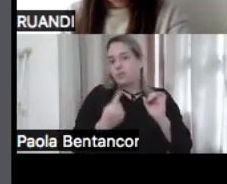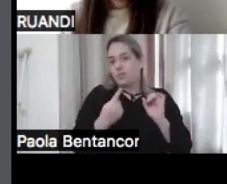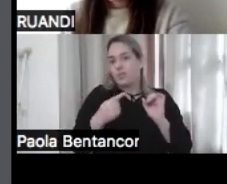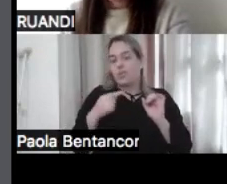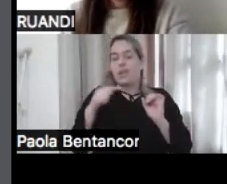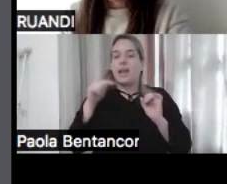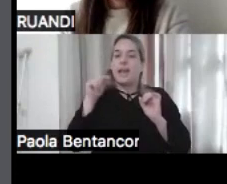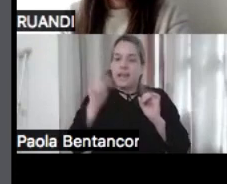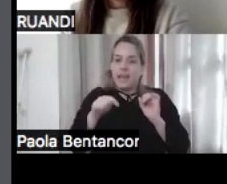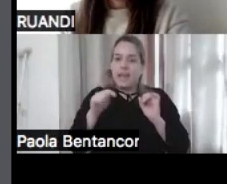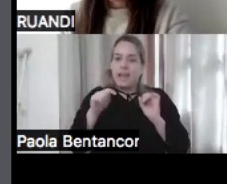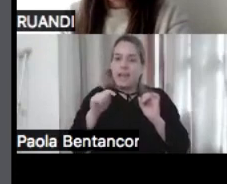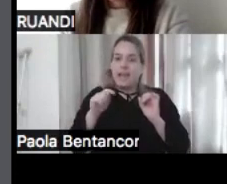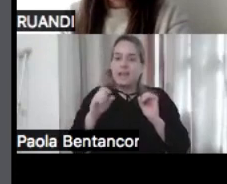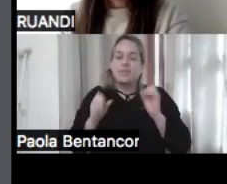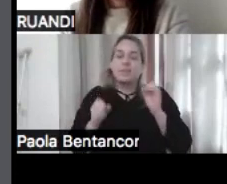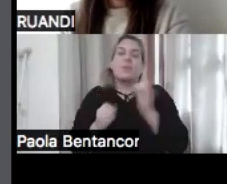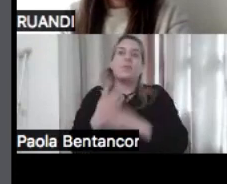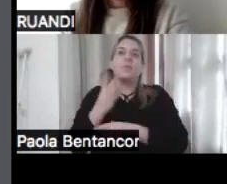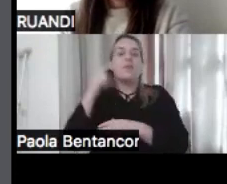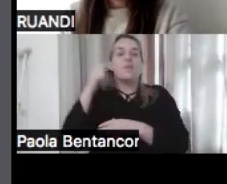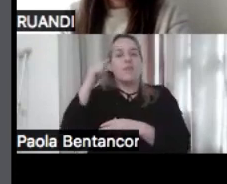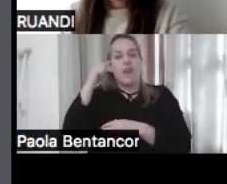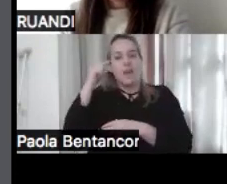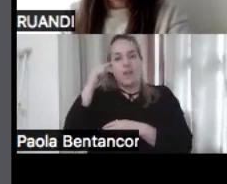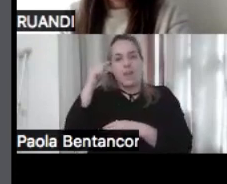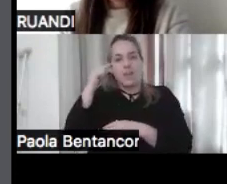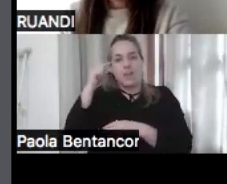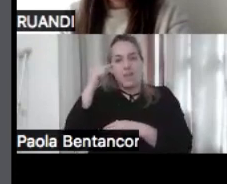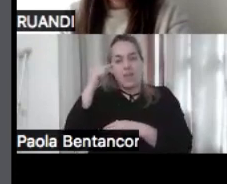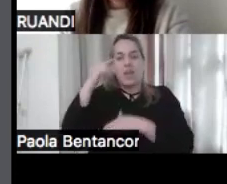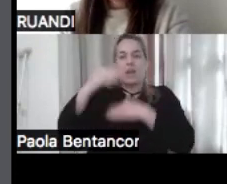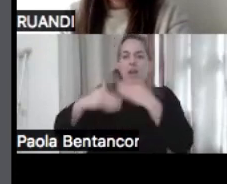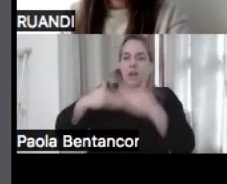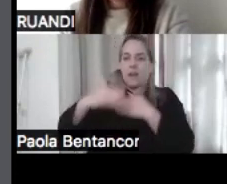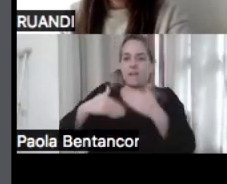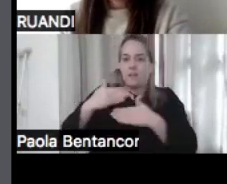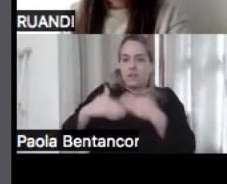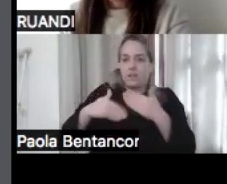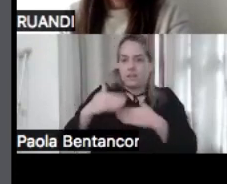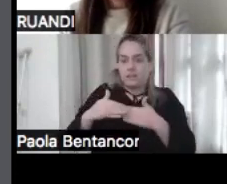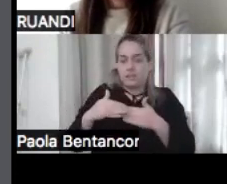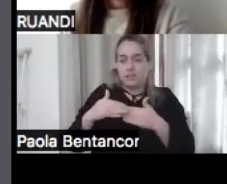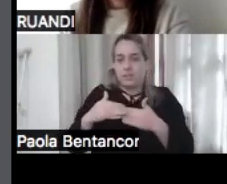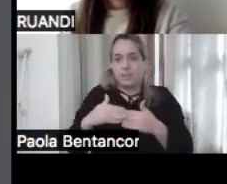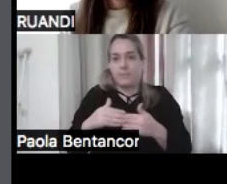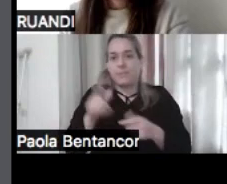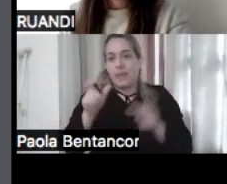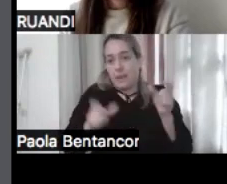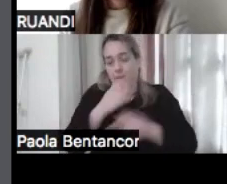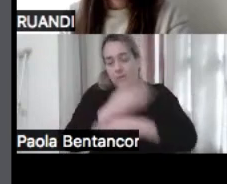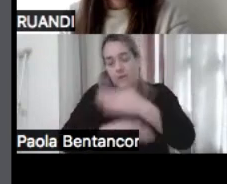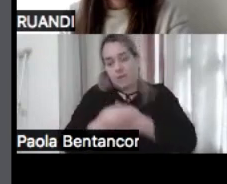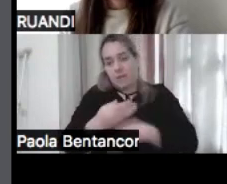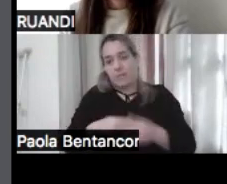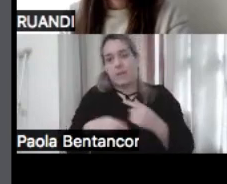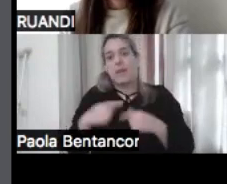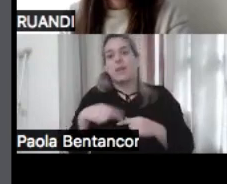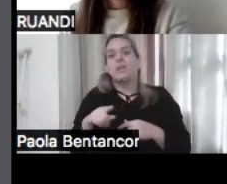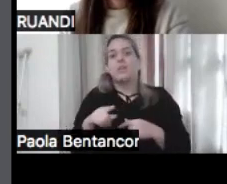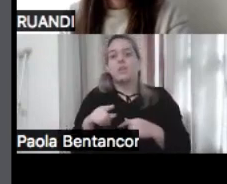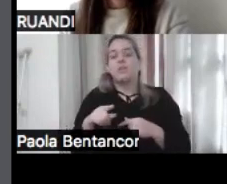social de la discapacidad, de abandonar el modelo rehabilitativo. Entonces empezamos a trabajar en función de